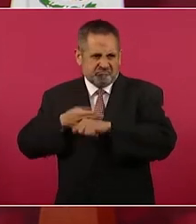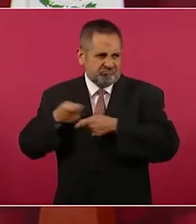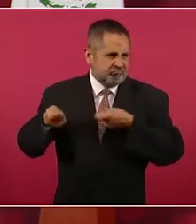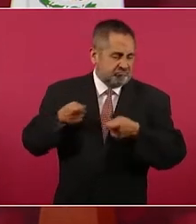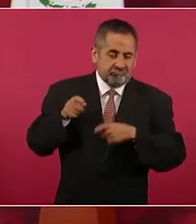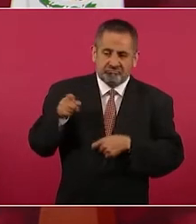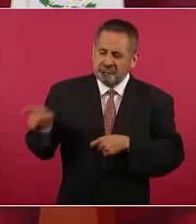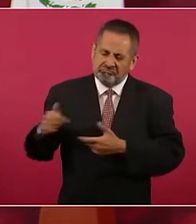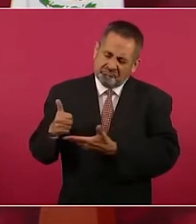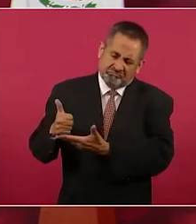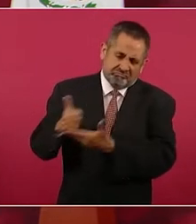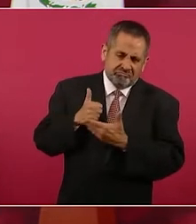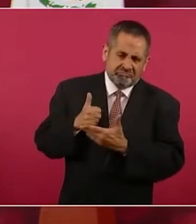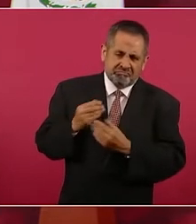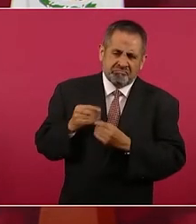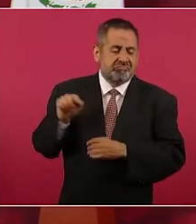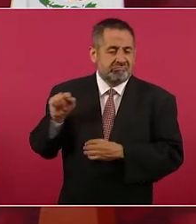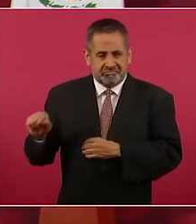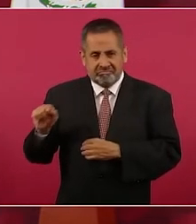me ayudó.